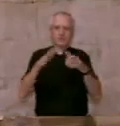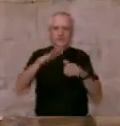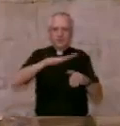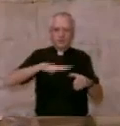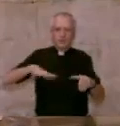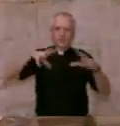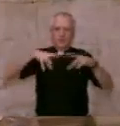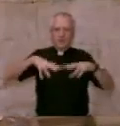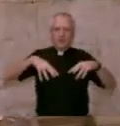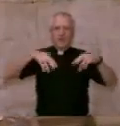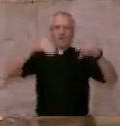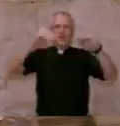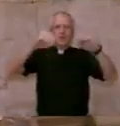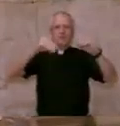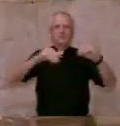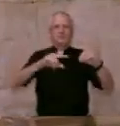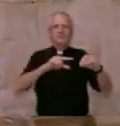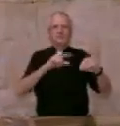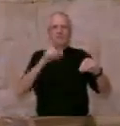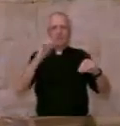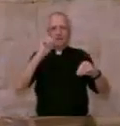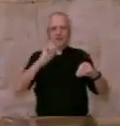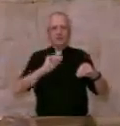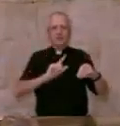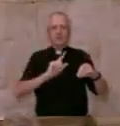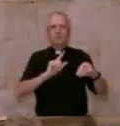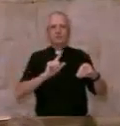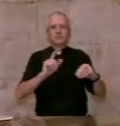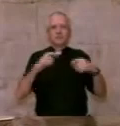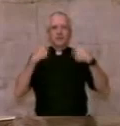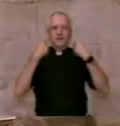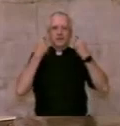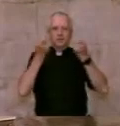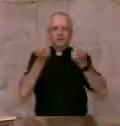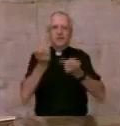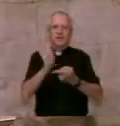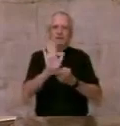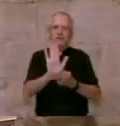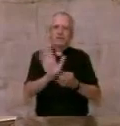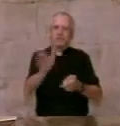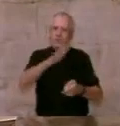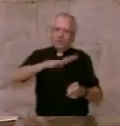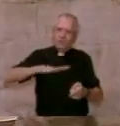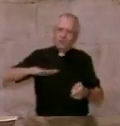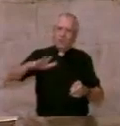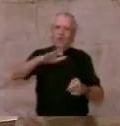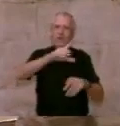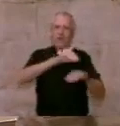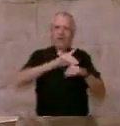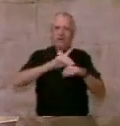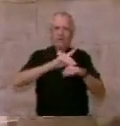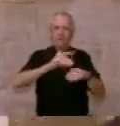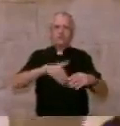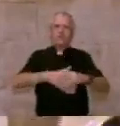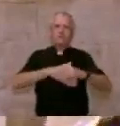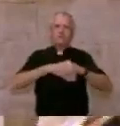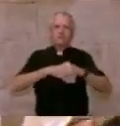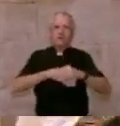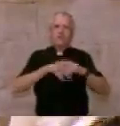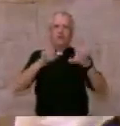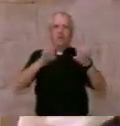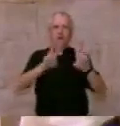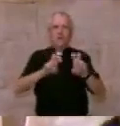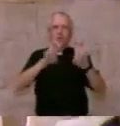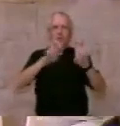catedral, algunos religiosos y religiosas y seglares, en representación de todo el pueblo de Dios que peregrina en la diócesis de